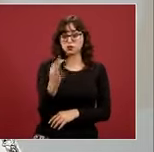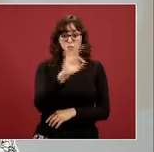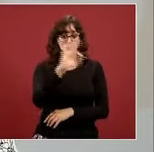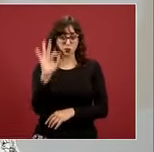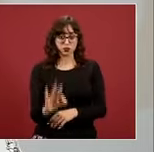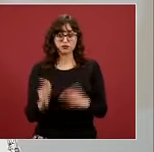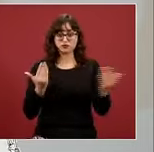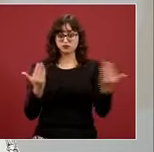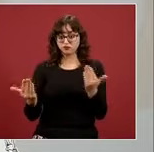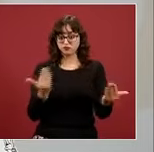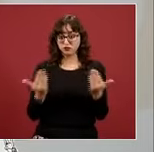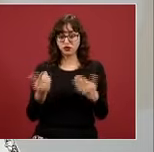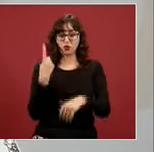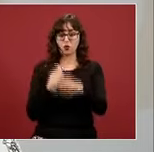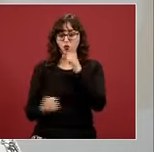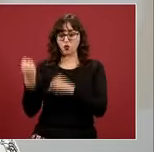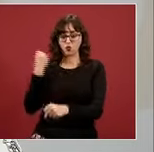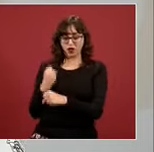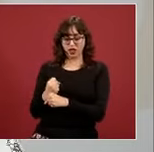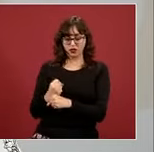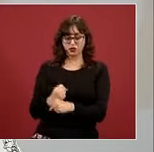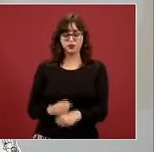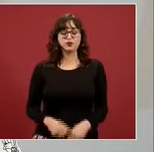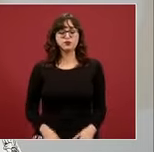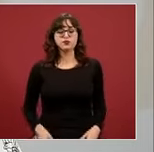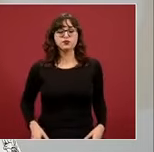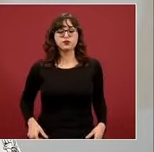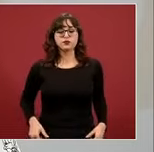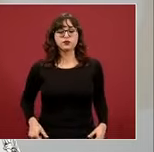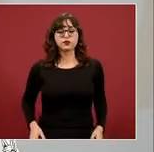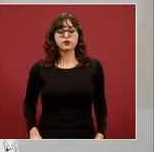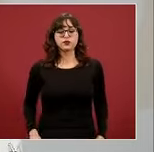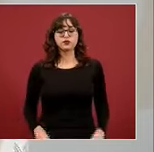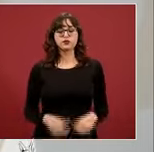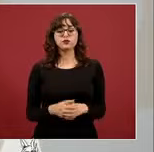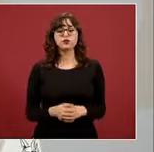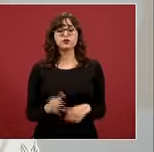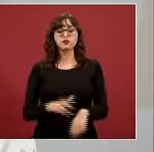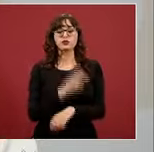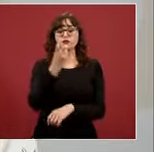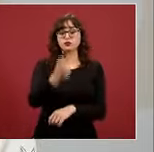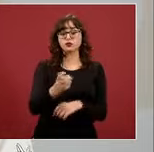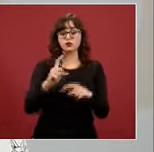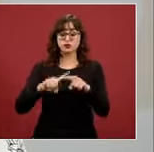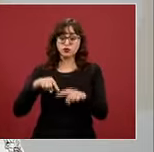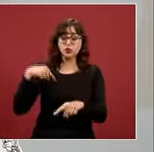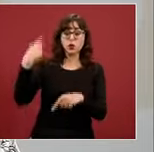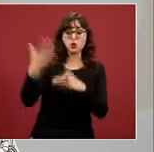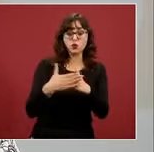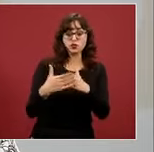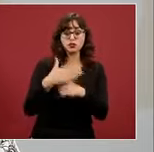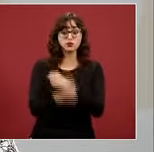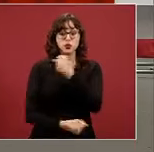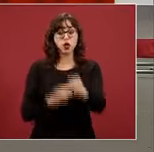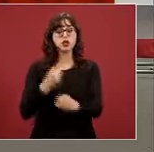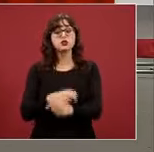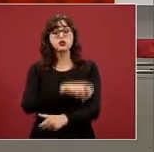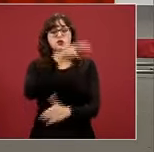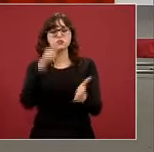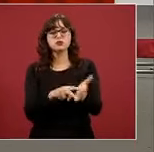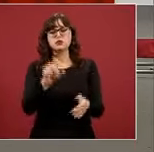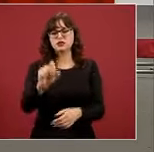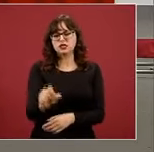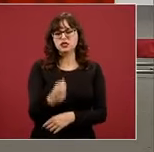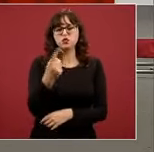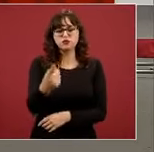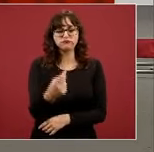19.5% respecto al año anterior. La cuota aplicable para el ejercicio 2021, es decir, lo que se está trabajando ahora,